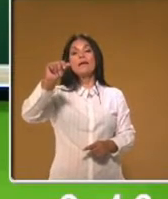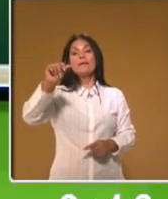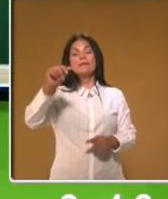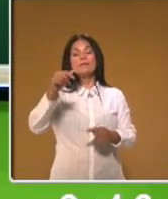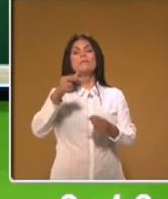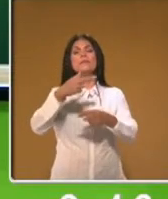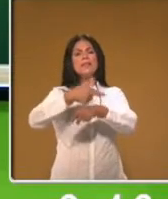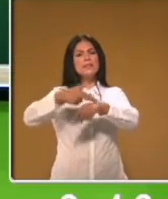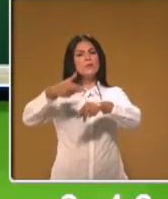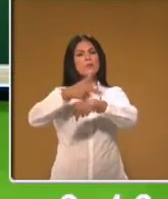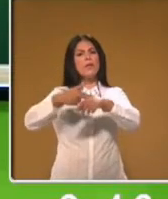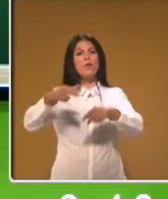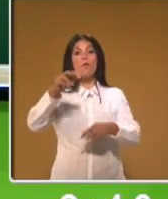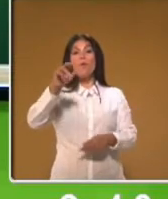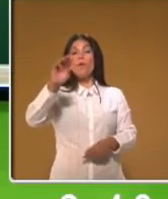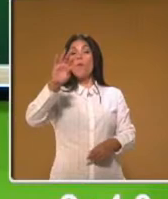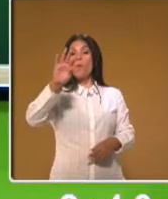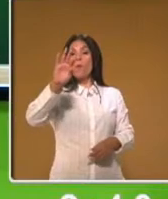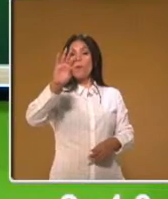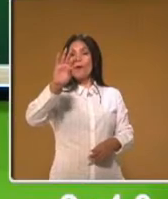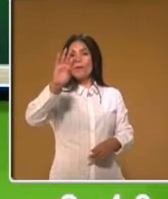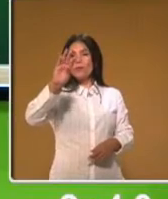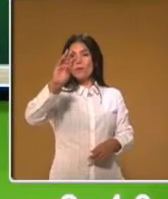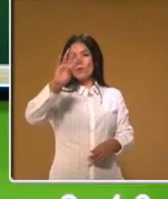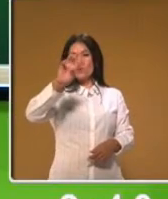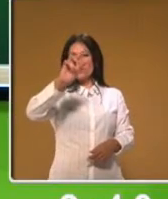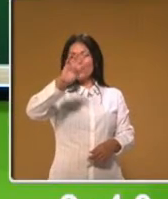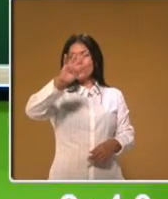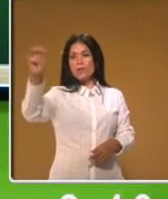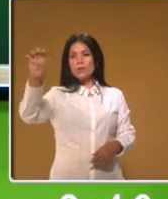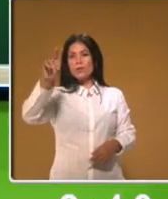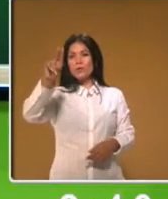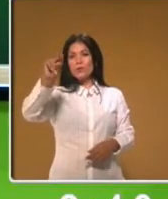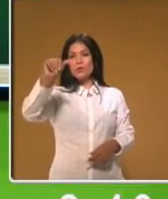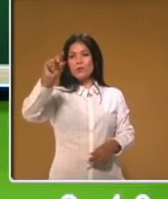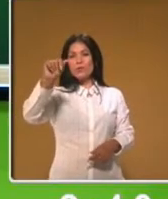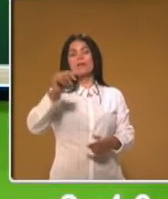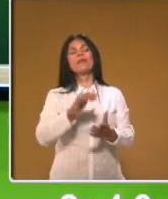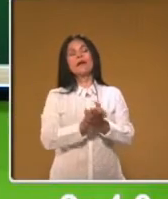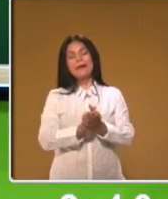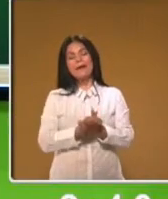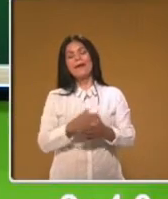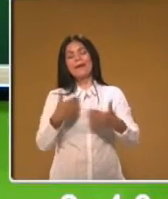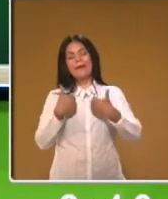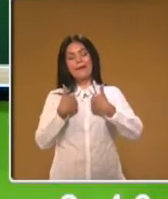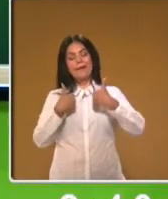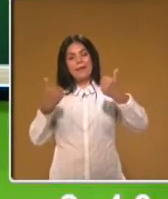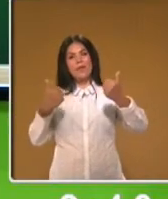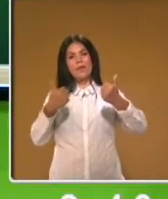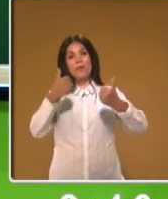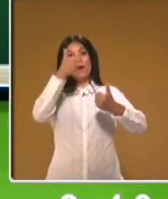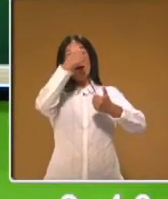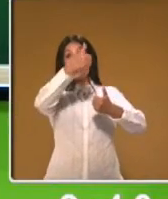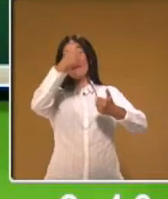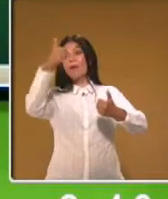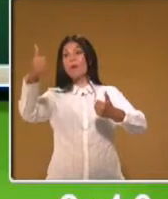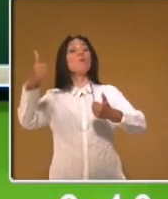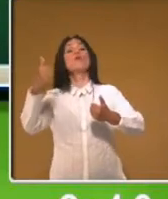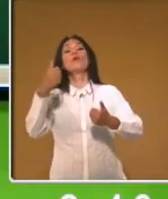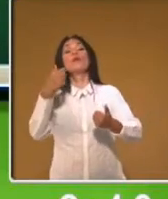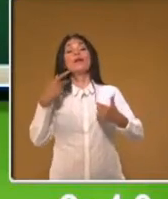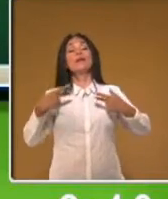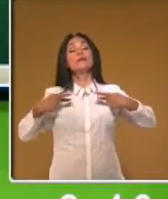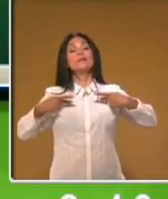dar 500, entonces significa que cada uno pagó con un billete de 500 pesos. En la siguiente semana vamos a continuar con